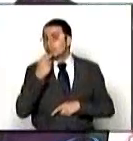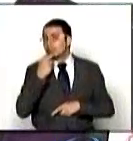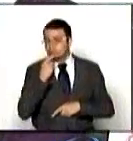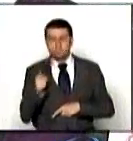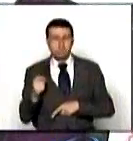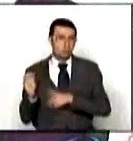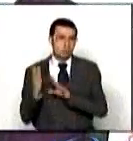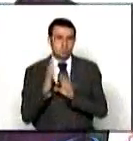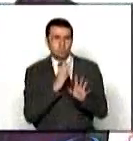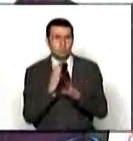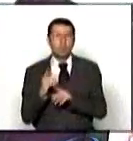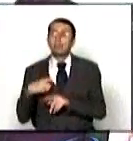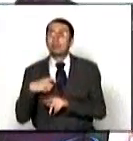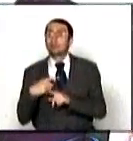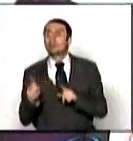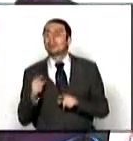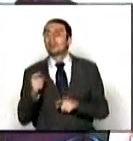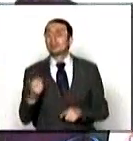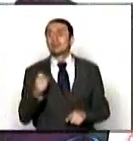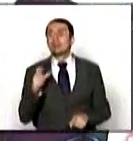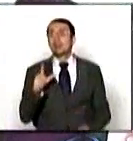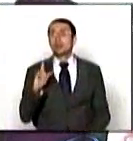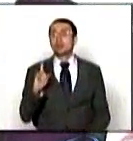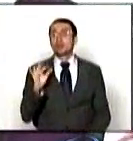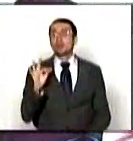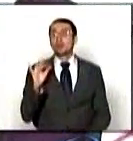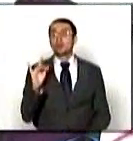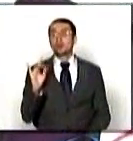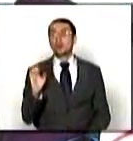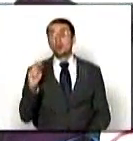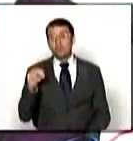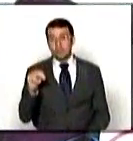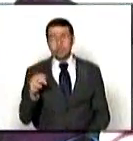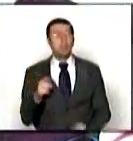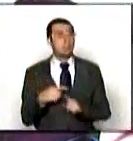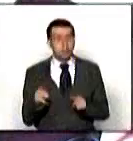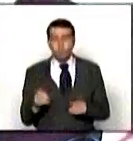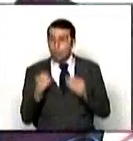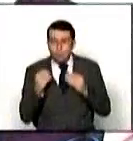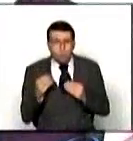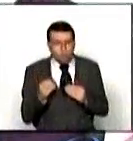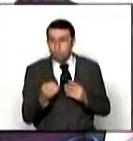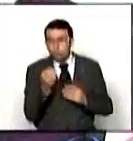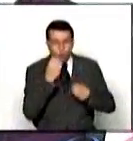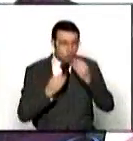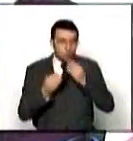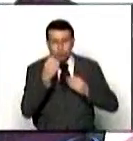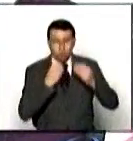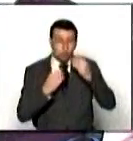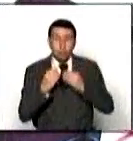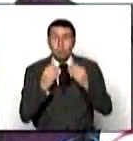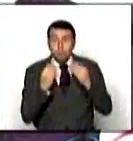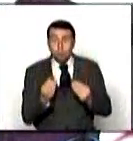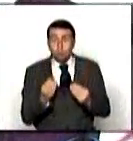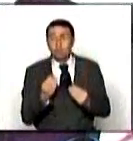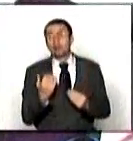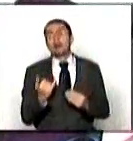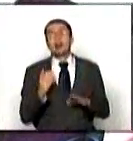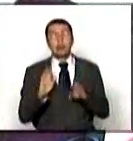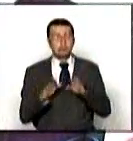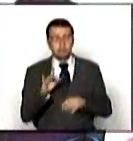una proteína que se llama gluten, y ese gluten ya se ha demostrado que gran parte de la población infantil y adultos somos